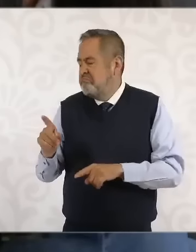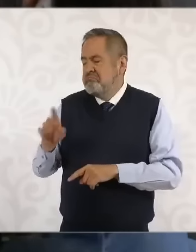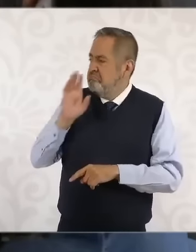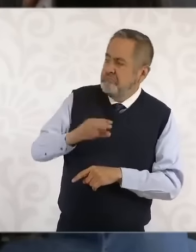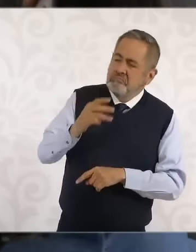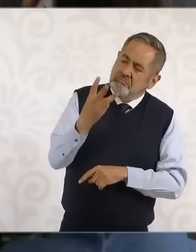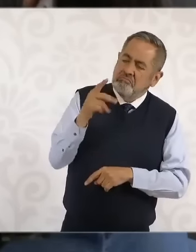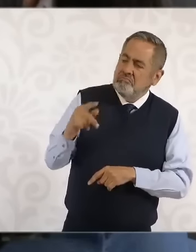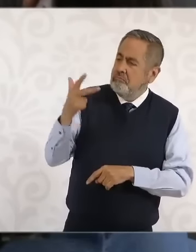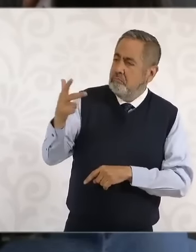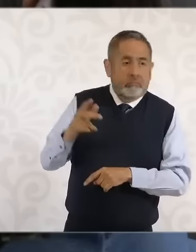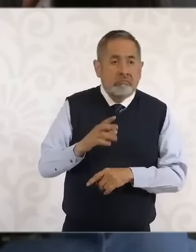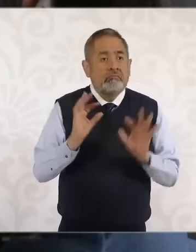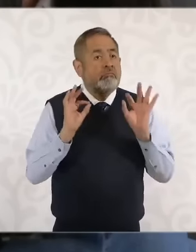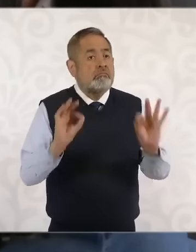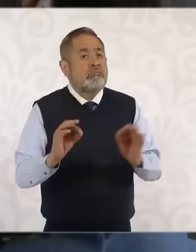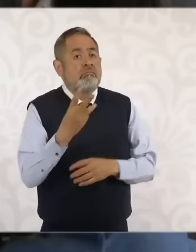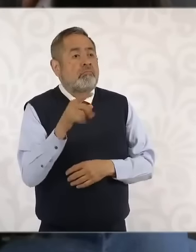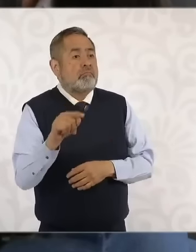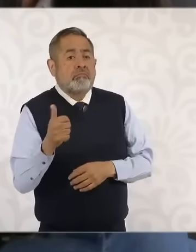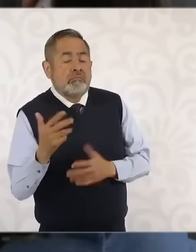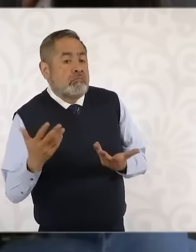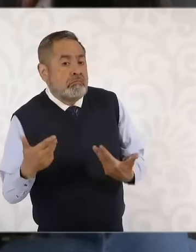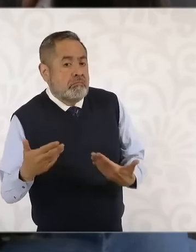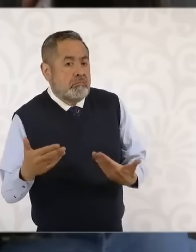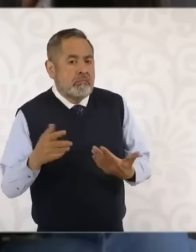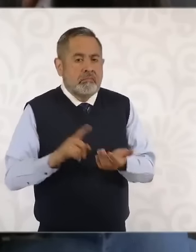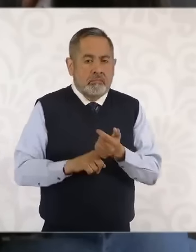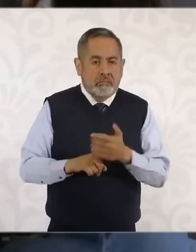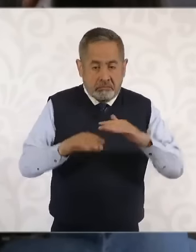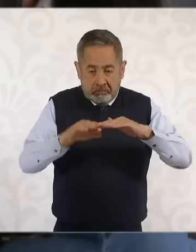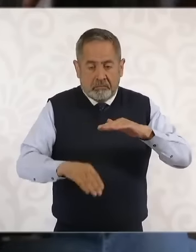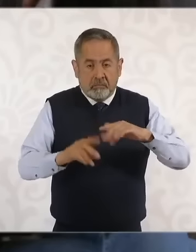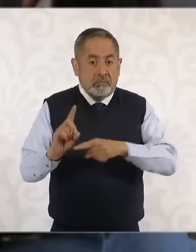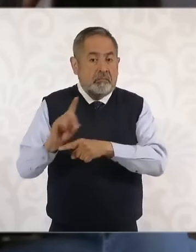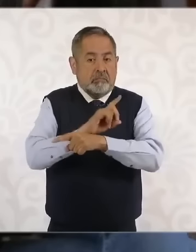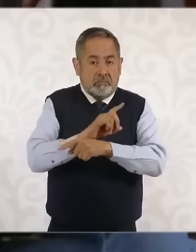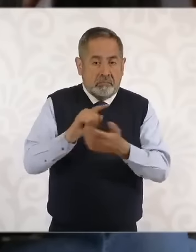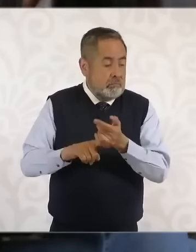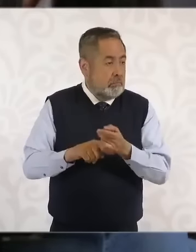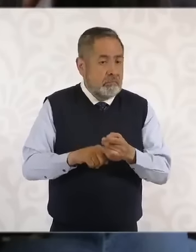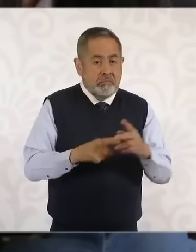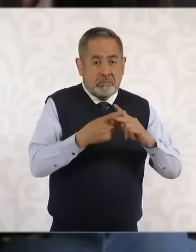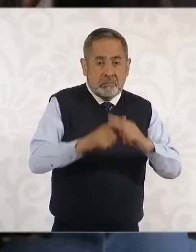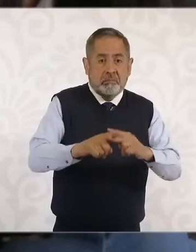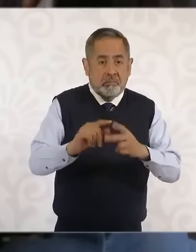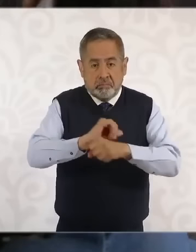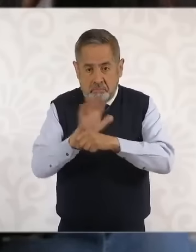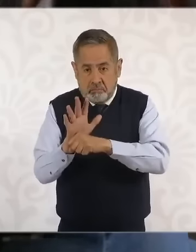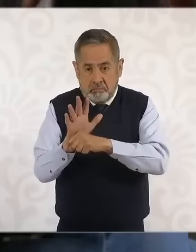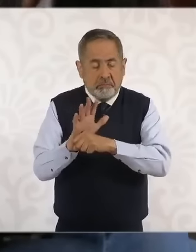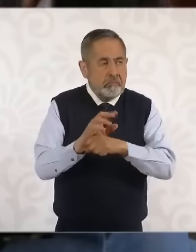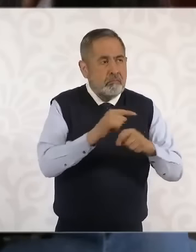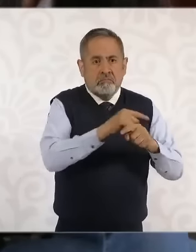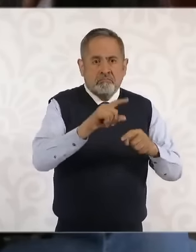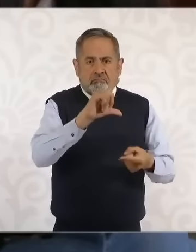3,8%. Y además quedó como la cifra más baja desde que empezó la pandemia.